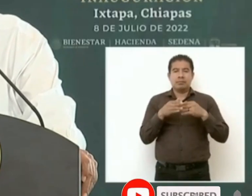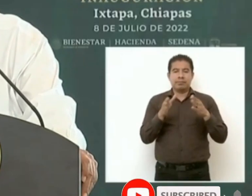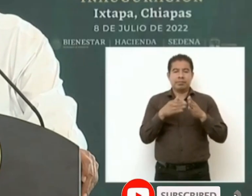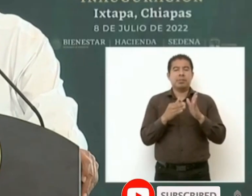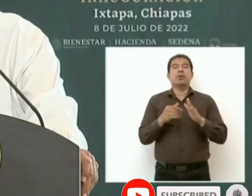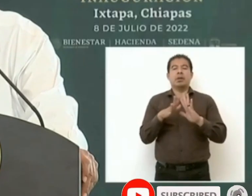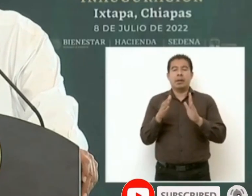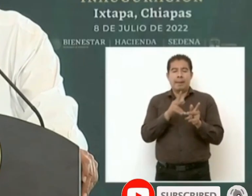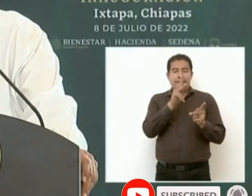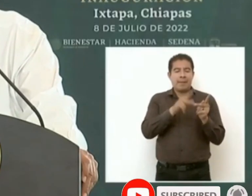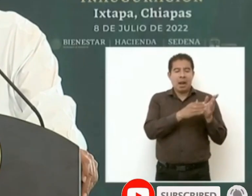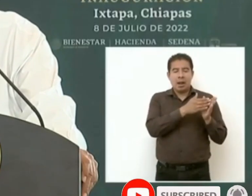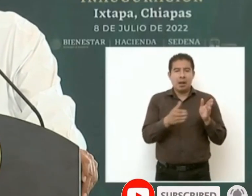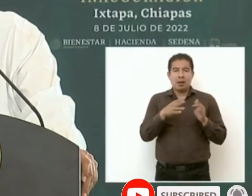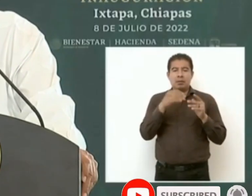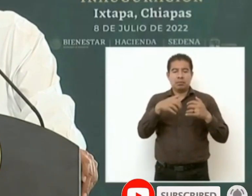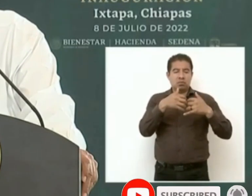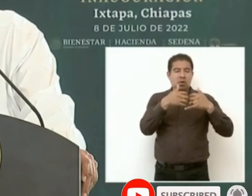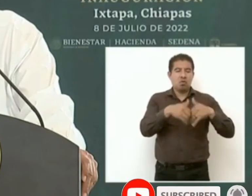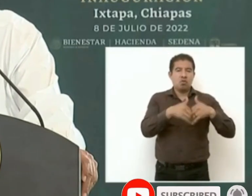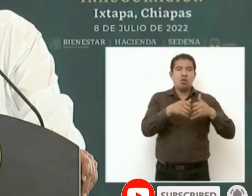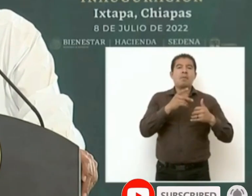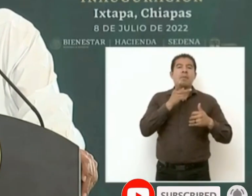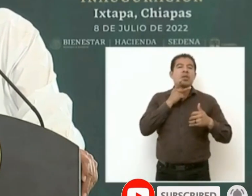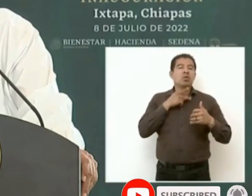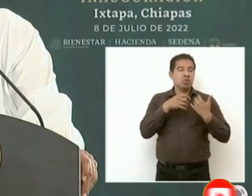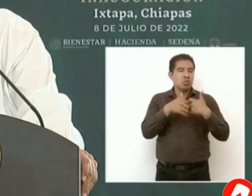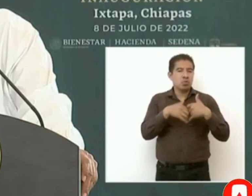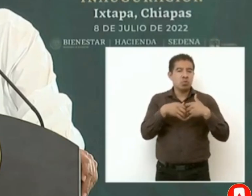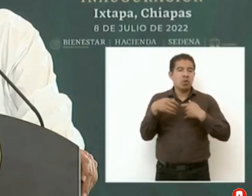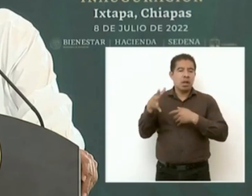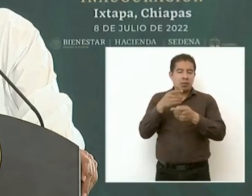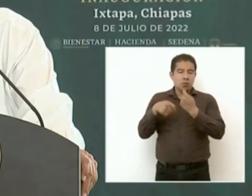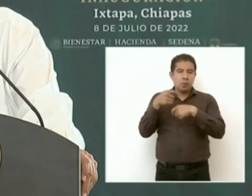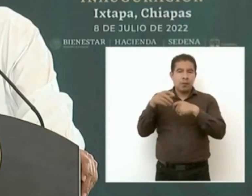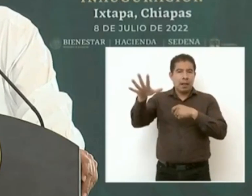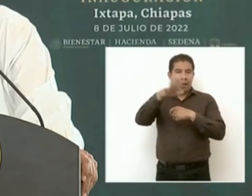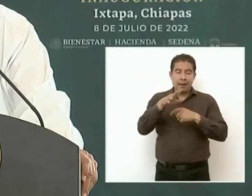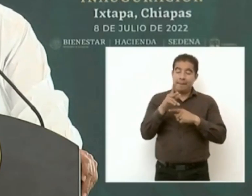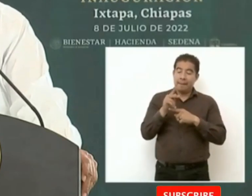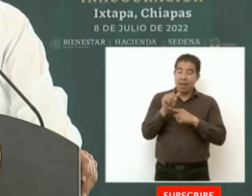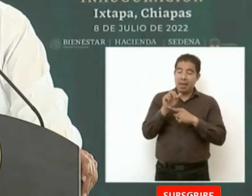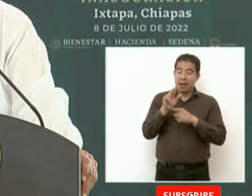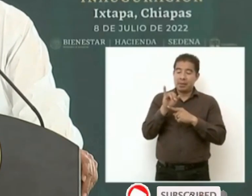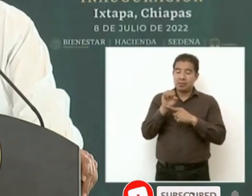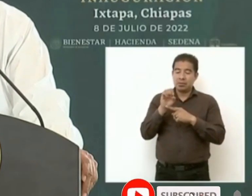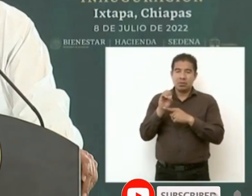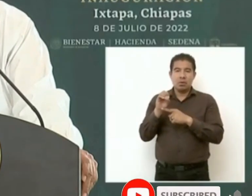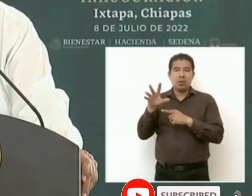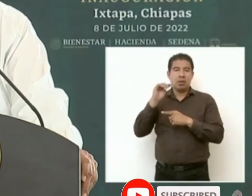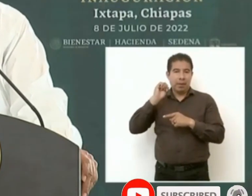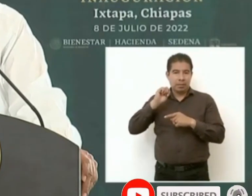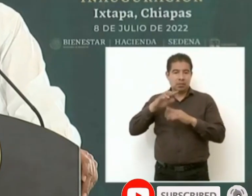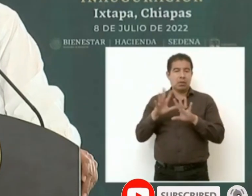de una refinería en Dos Bocas, Paraíso, Tabasco. No se hacía una